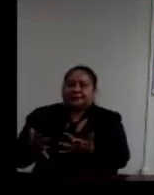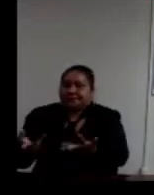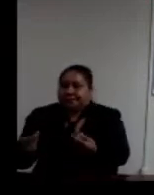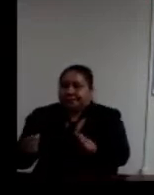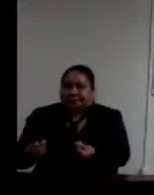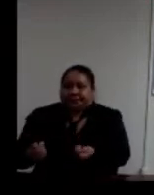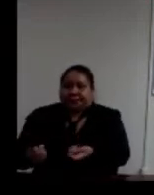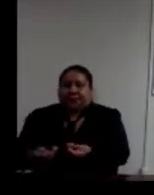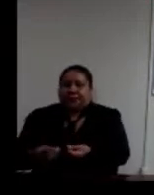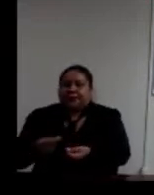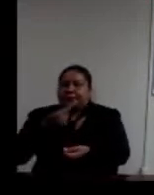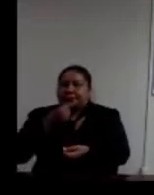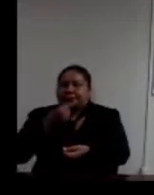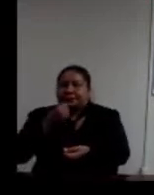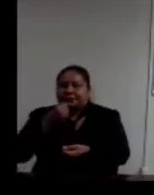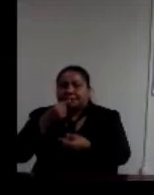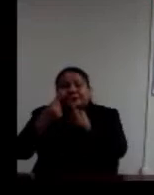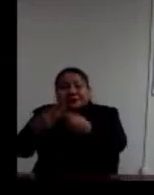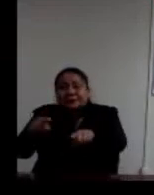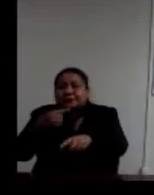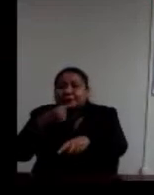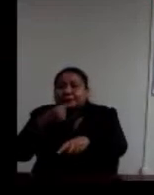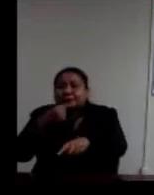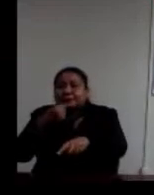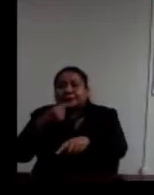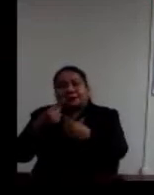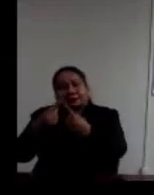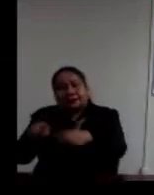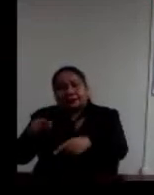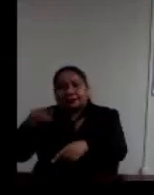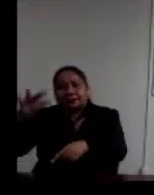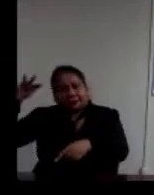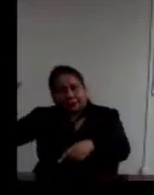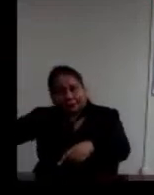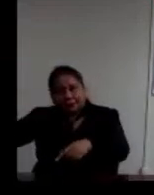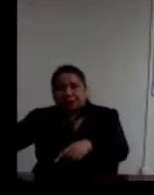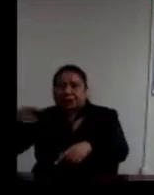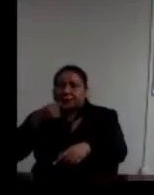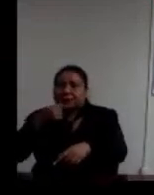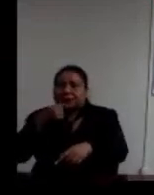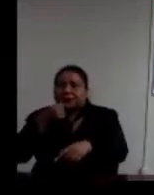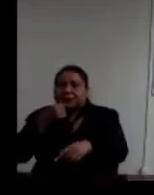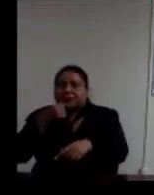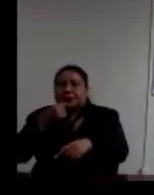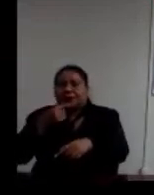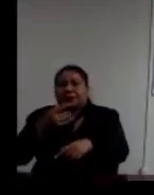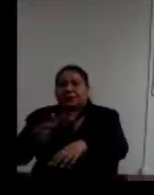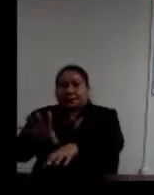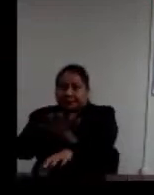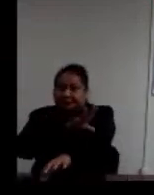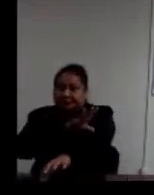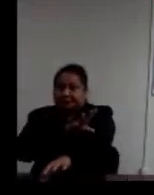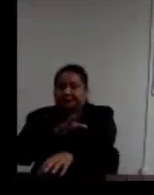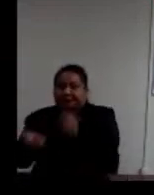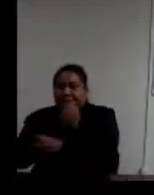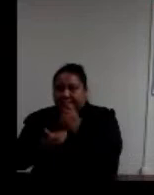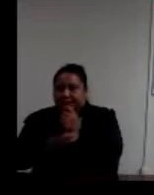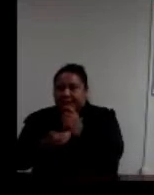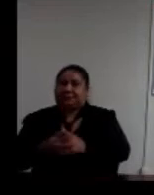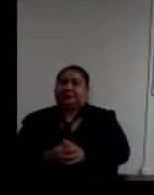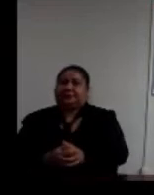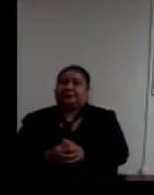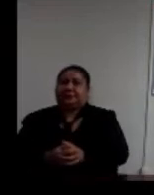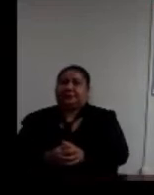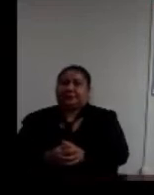muy diferente a la ansiedad de los adultos, igual que la depresión. Un niño ansioso o un niño deprimido siempre es casi el